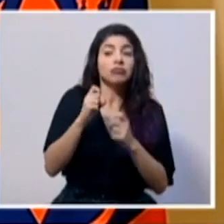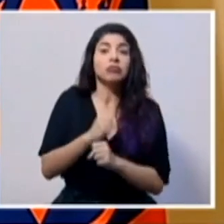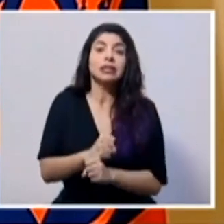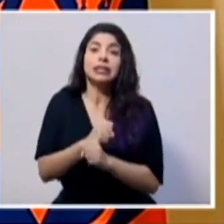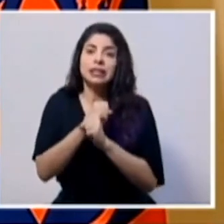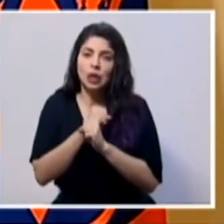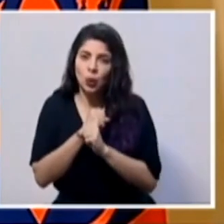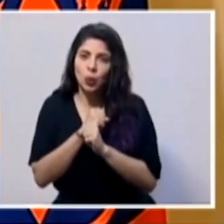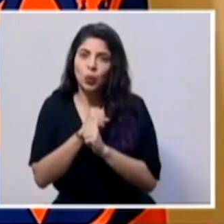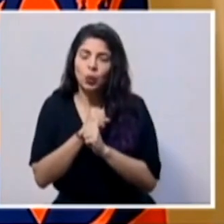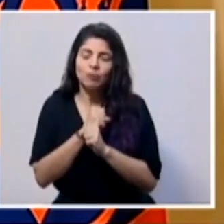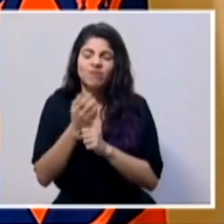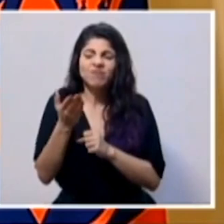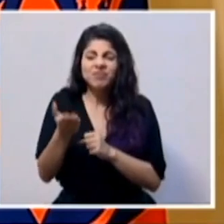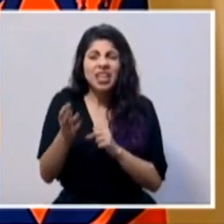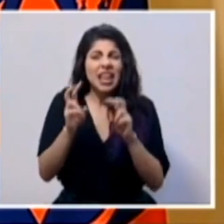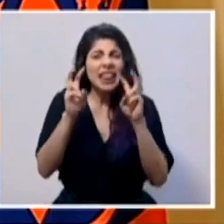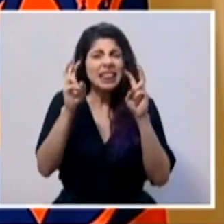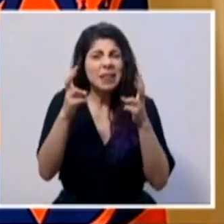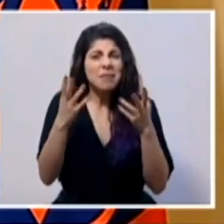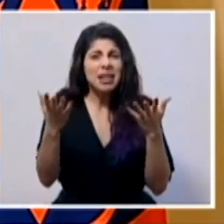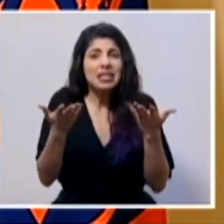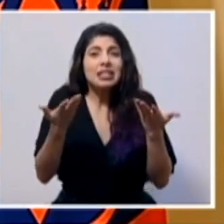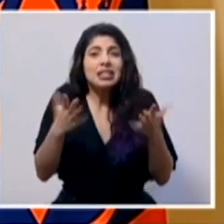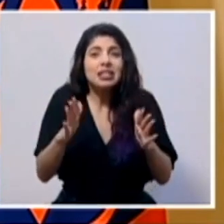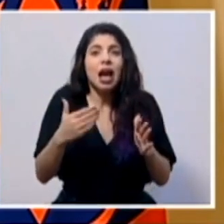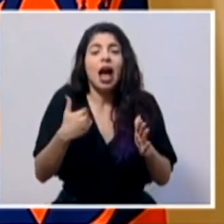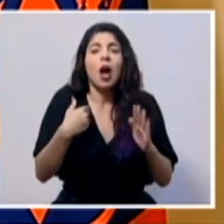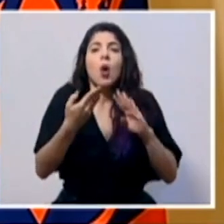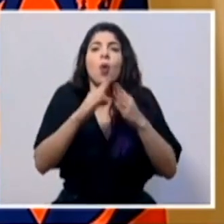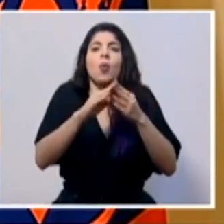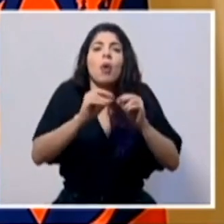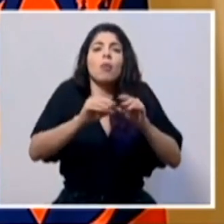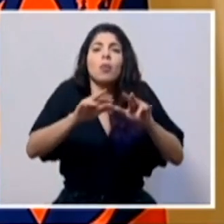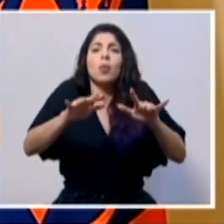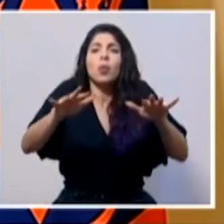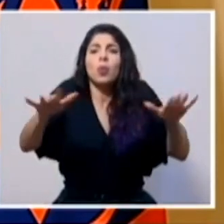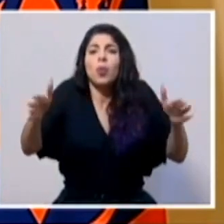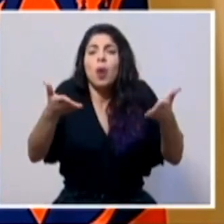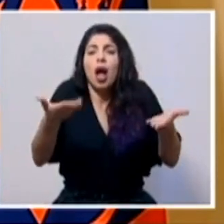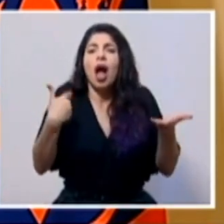seguros. El asunto aquí es que ya tenemos una transmisión comunitaria